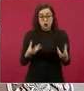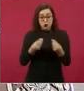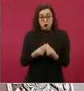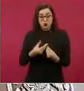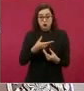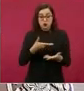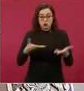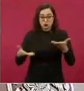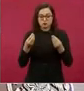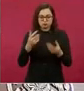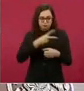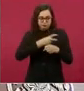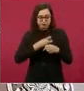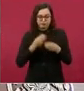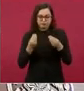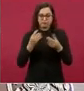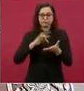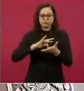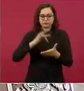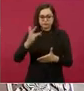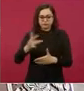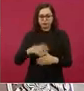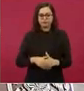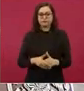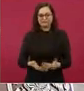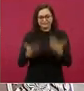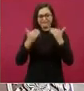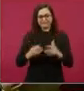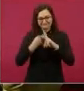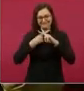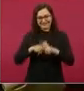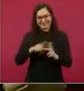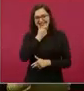para todos los mexicanos. Ahora, en inglés, por favor.